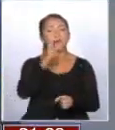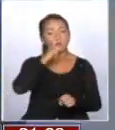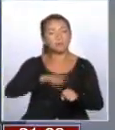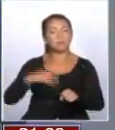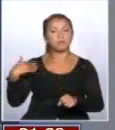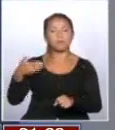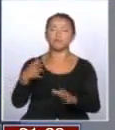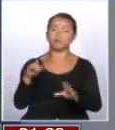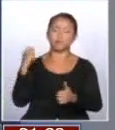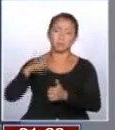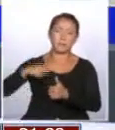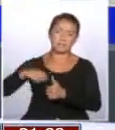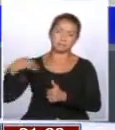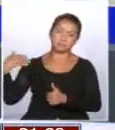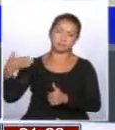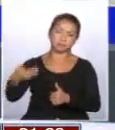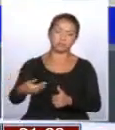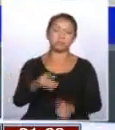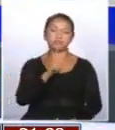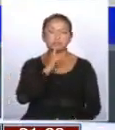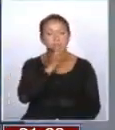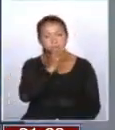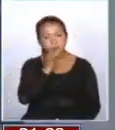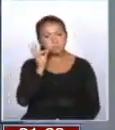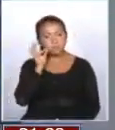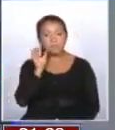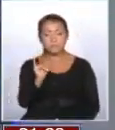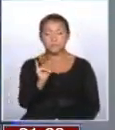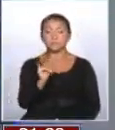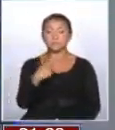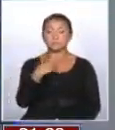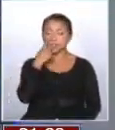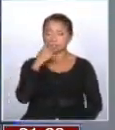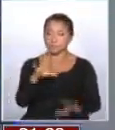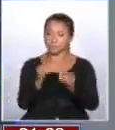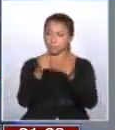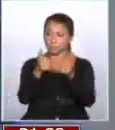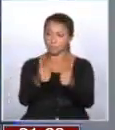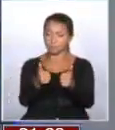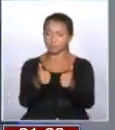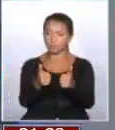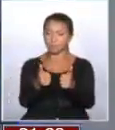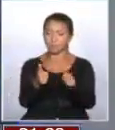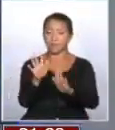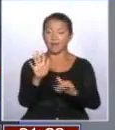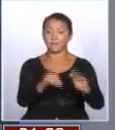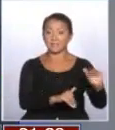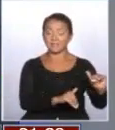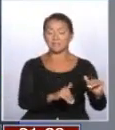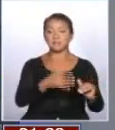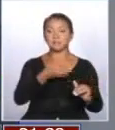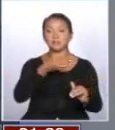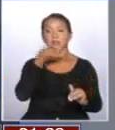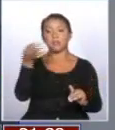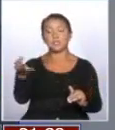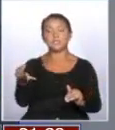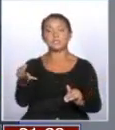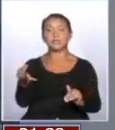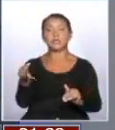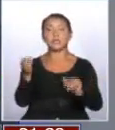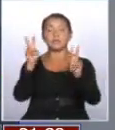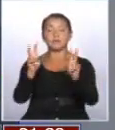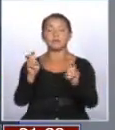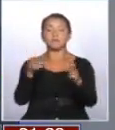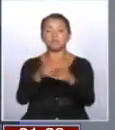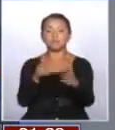Hace varios meses, ya. En completo silencio. Y a mí me parece muy bien, porque a veces se plantea que aquí hay frenesí legislativo. Esto